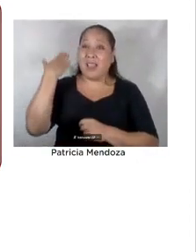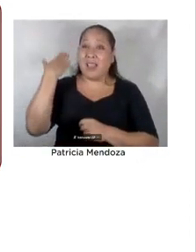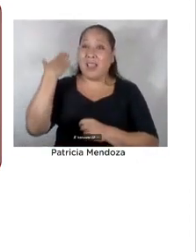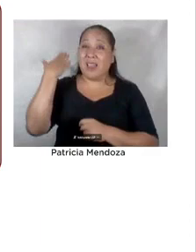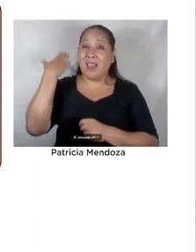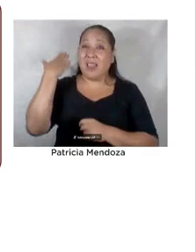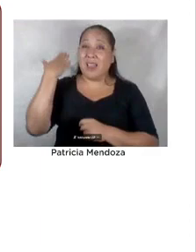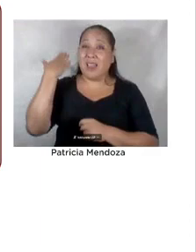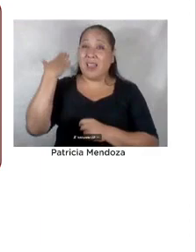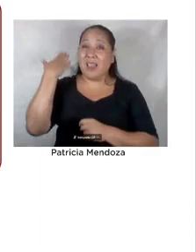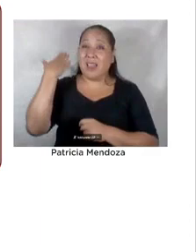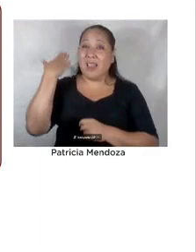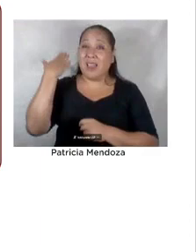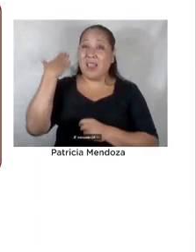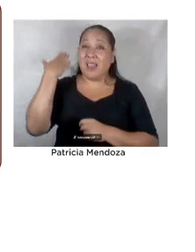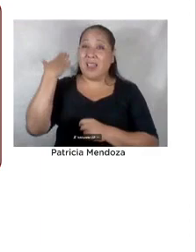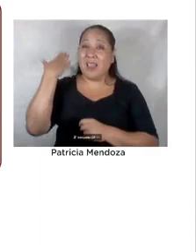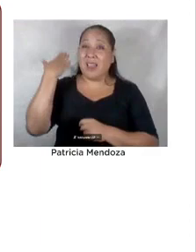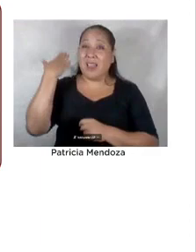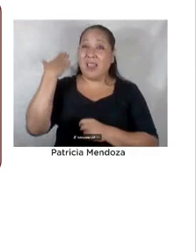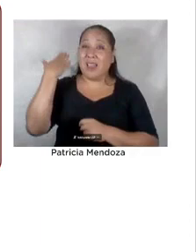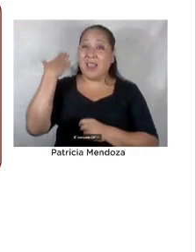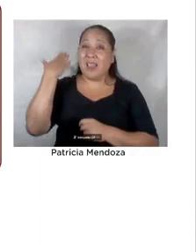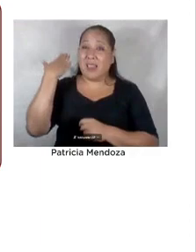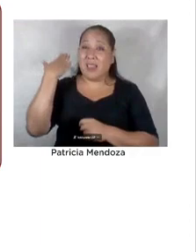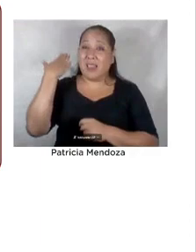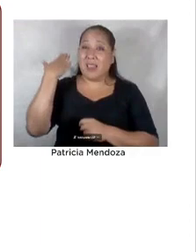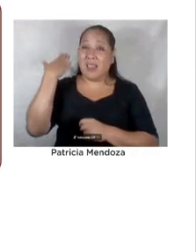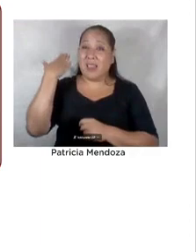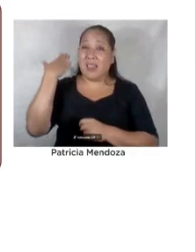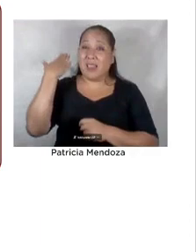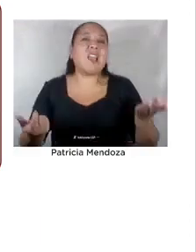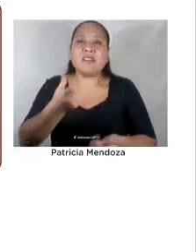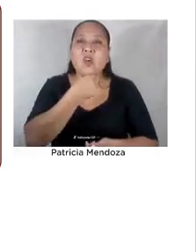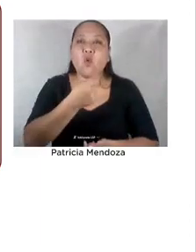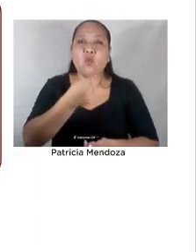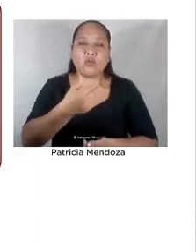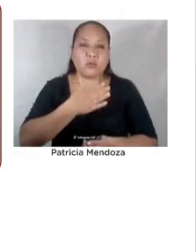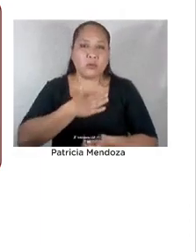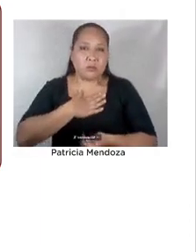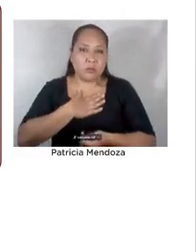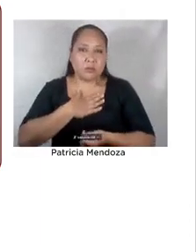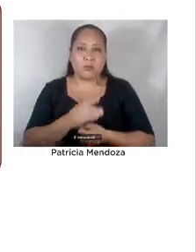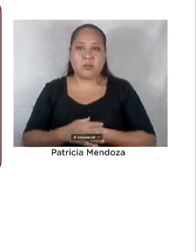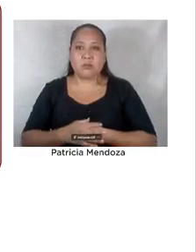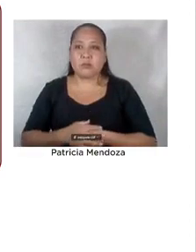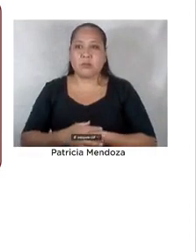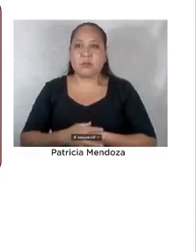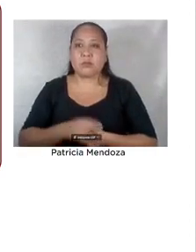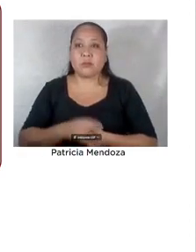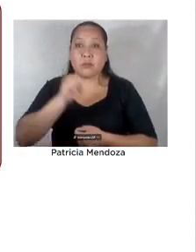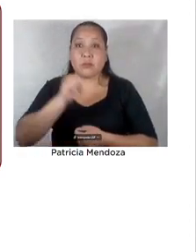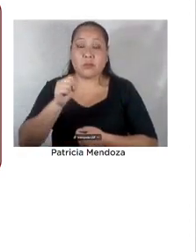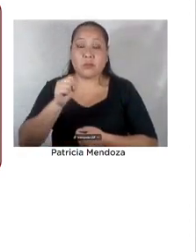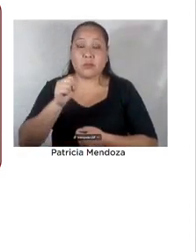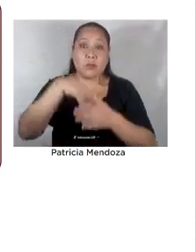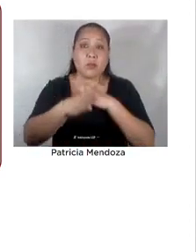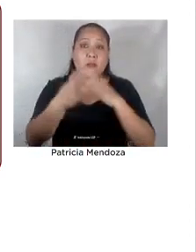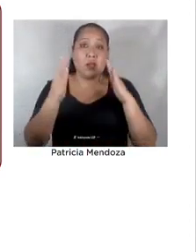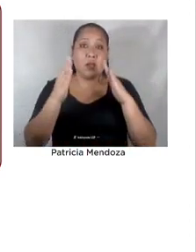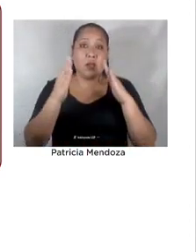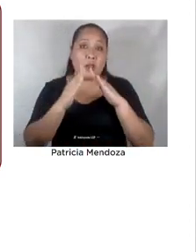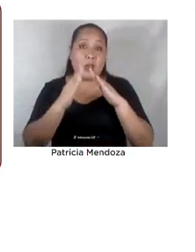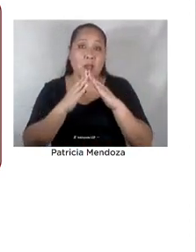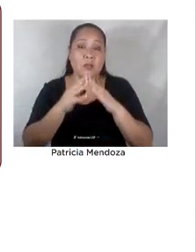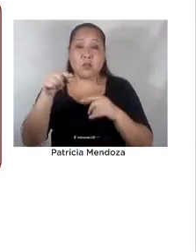identificar qué es aquello que me gusta a mí, ¿no? Si bien nuestros hogares se han vuelto nuestros espacios